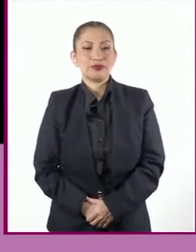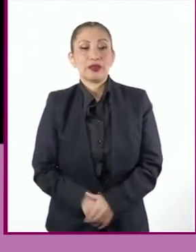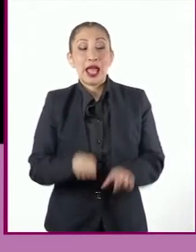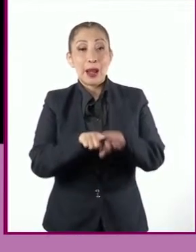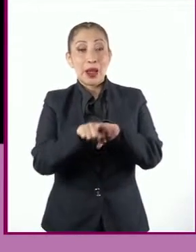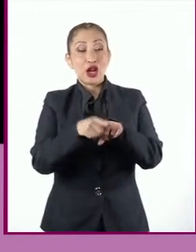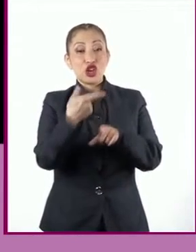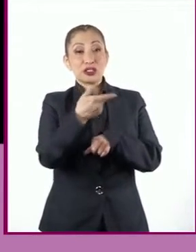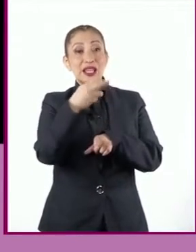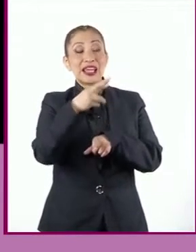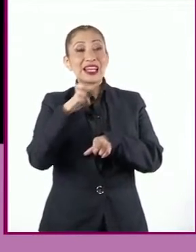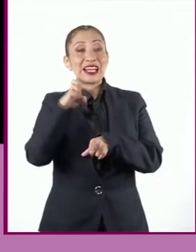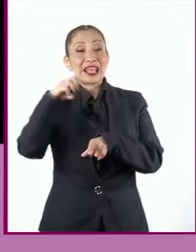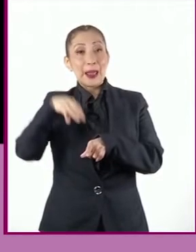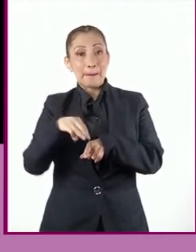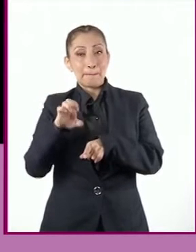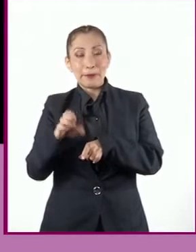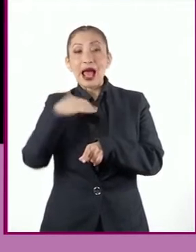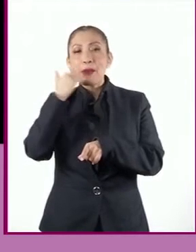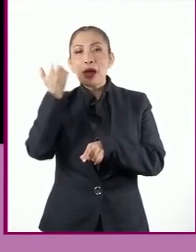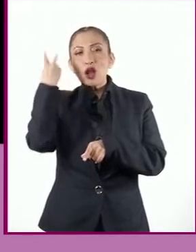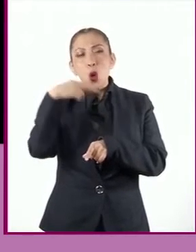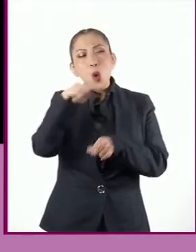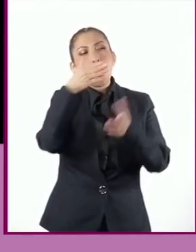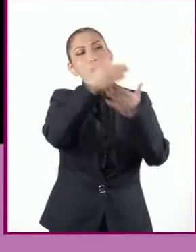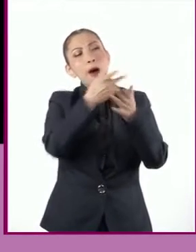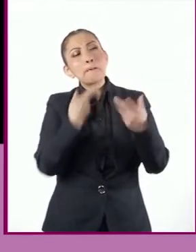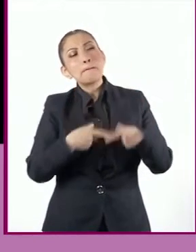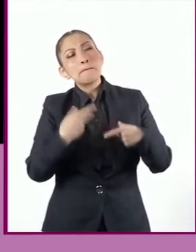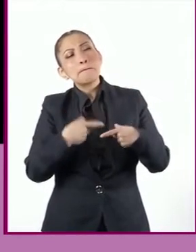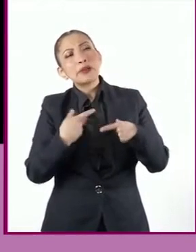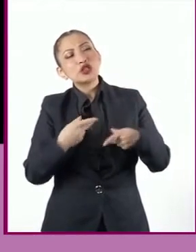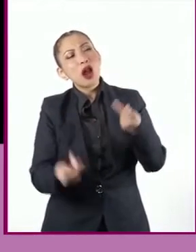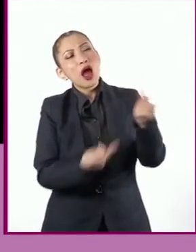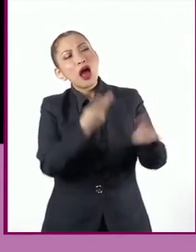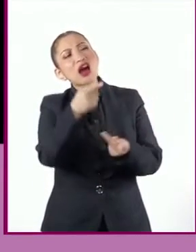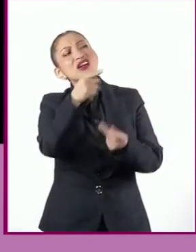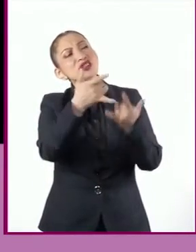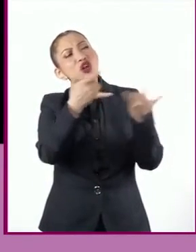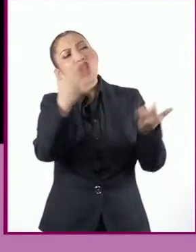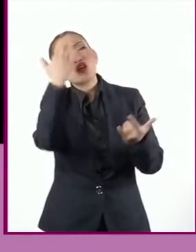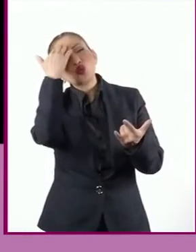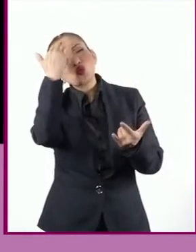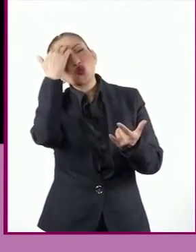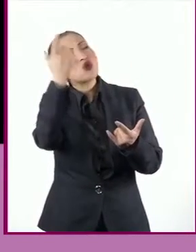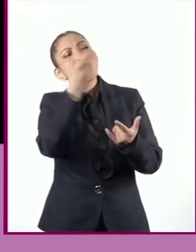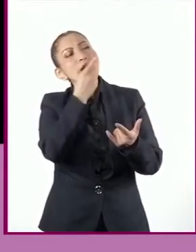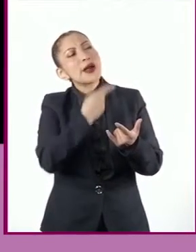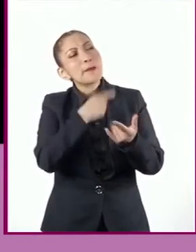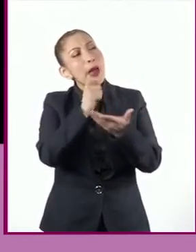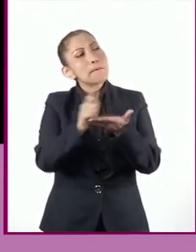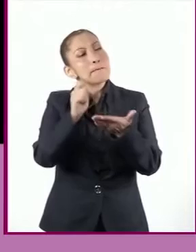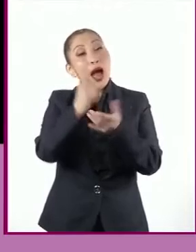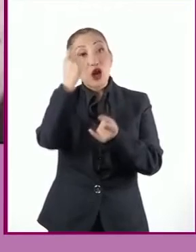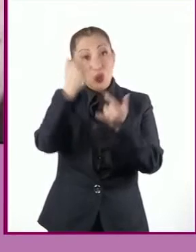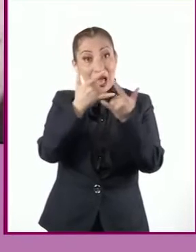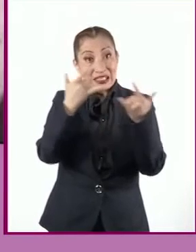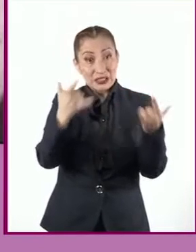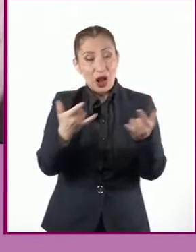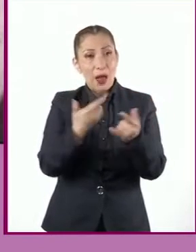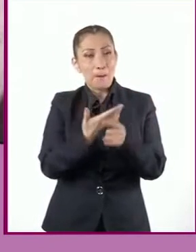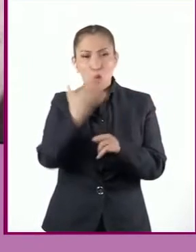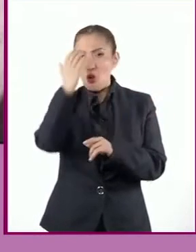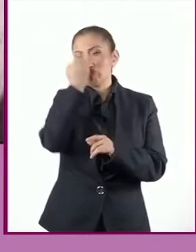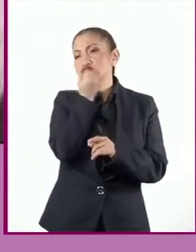Los hermanos Grimm recorrieron Alemania preguntando a la gente historias y cuentos que sabían. Algunos relatos eran